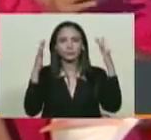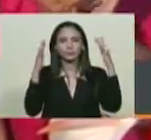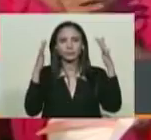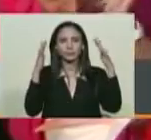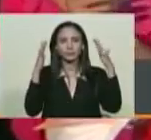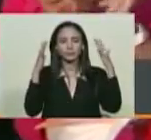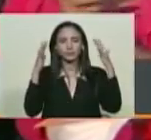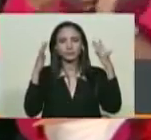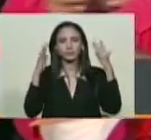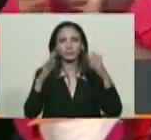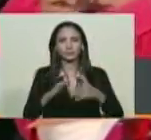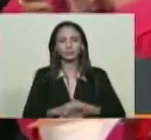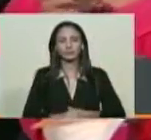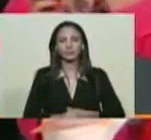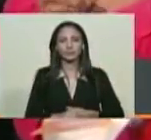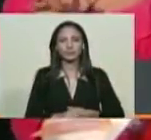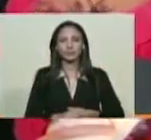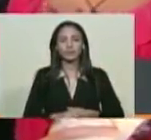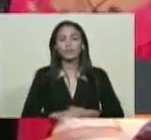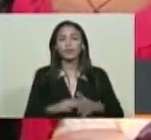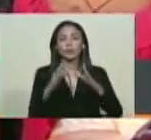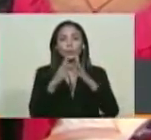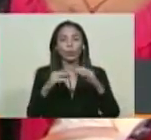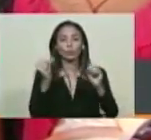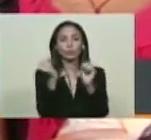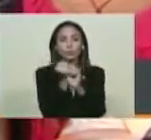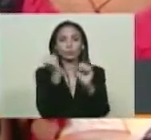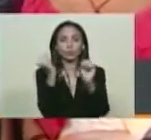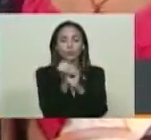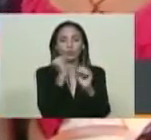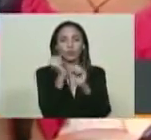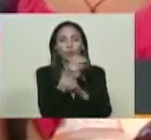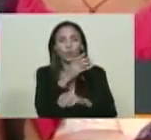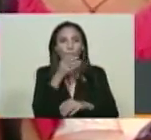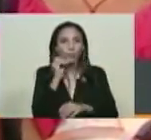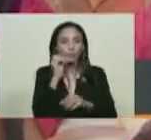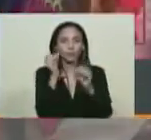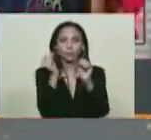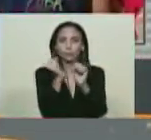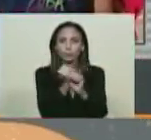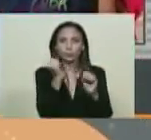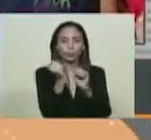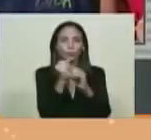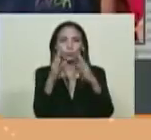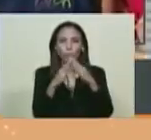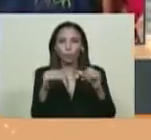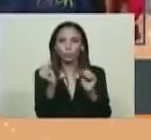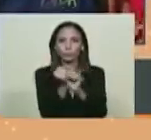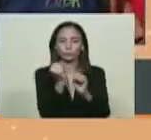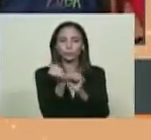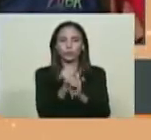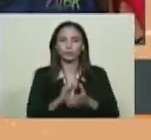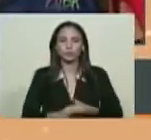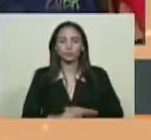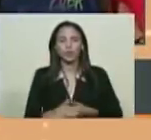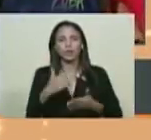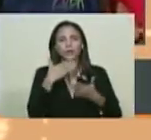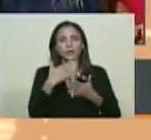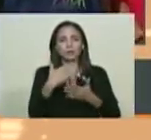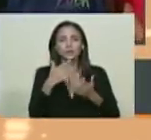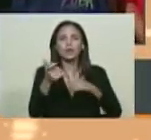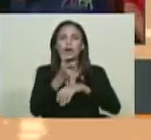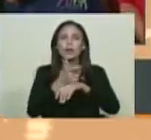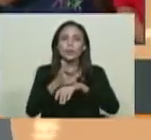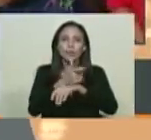miel. Aquí todos los floricultores, piscicultores, avicultores y agricultores, le damos las gracias al